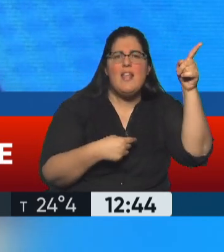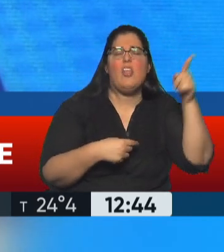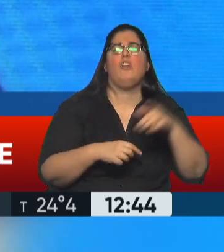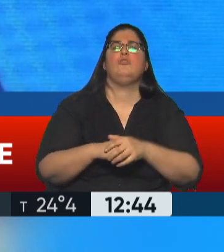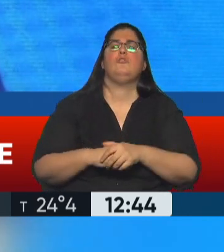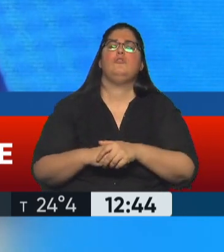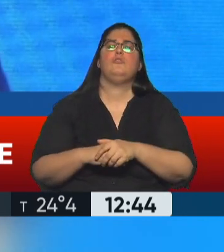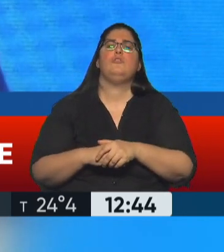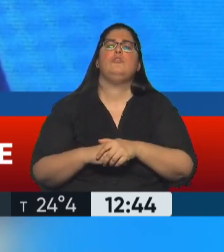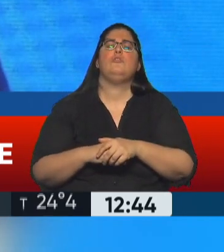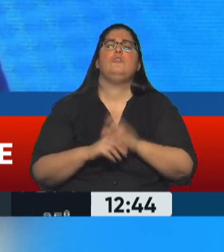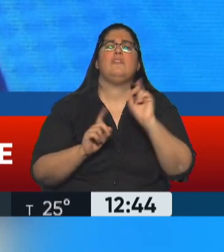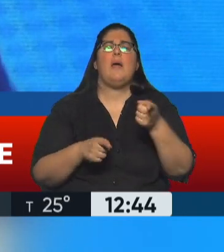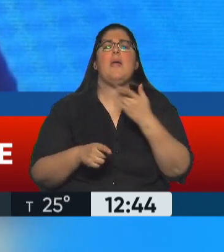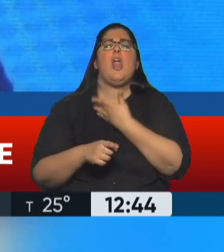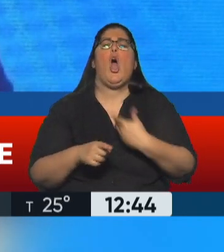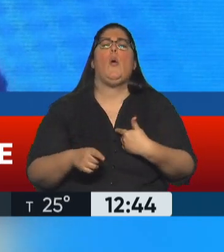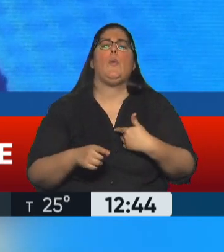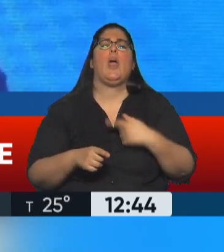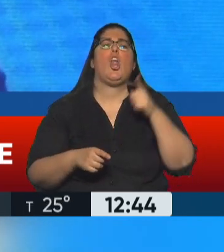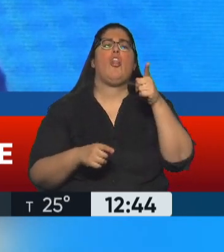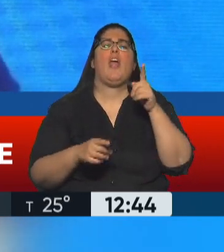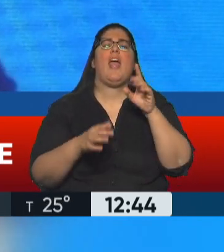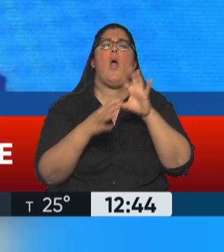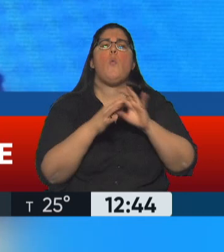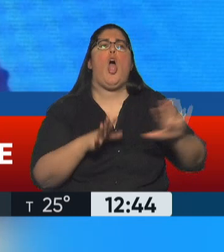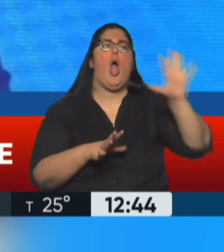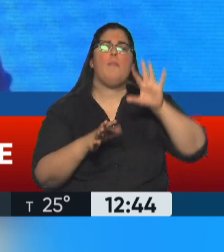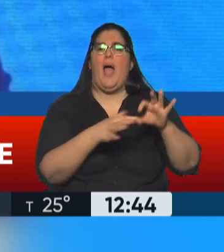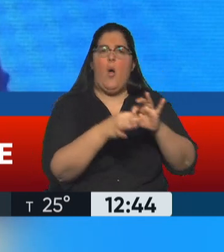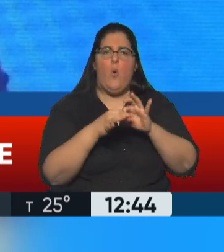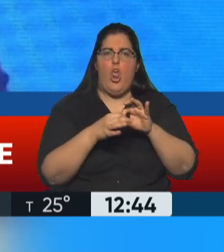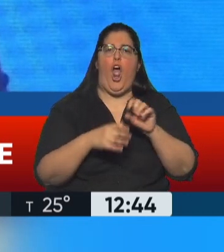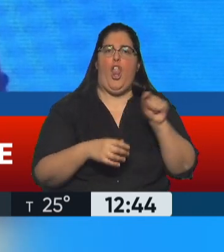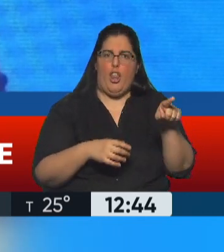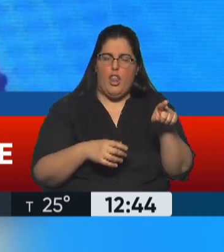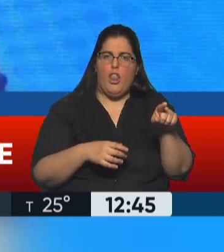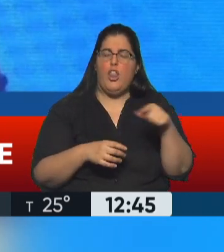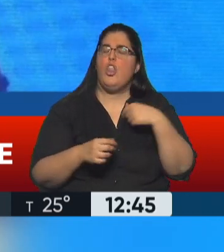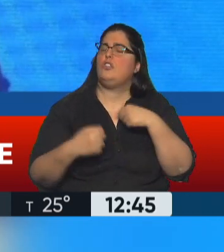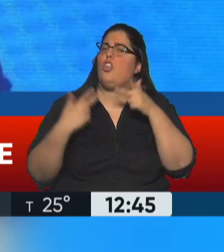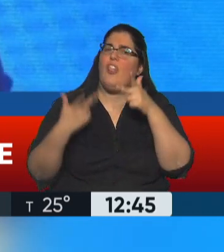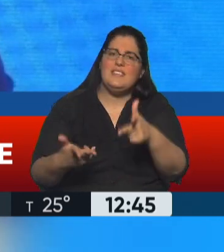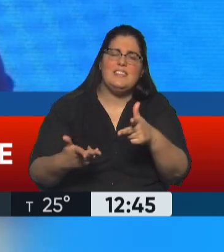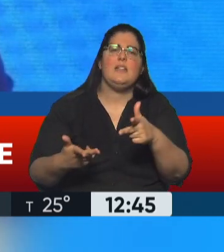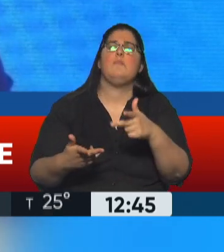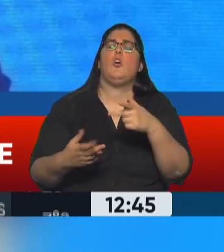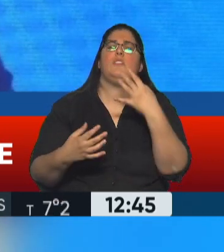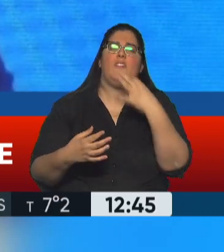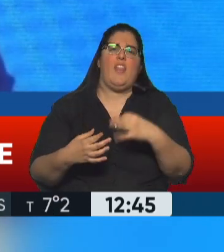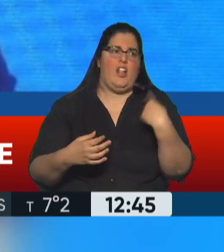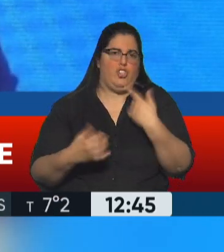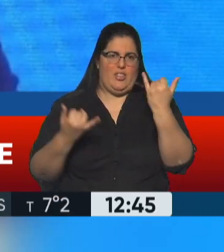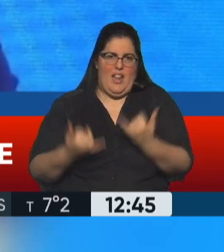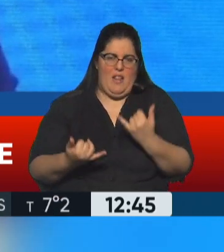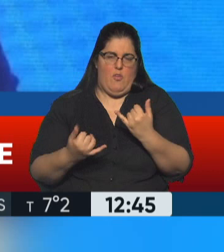Norteamérica y por parte de los gobiernos de la Unión Europea. Lo decimos con la razón y la moral que nos